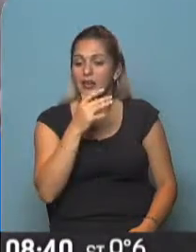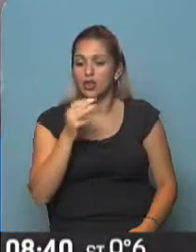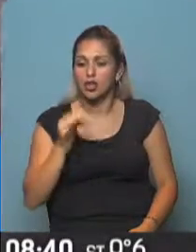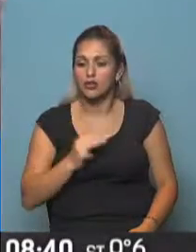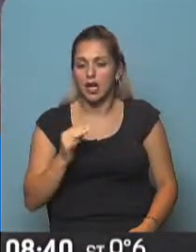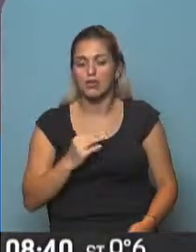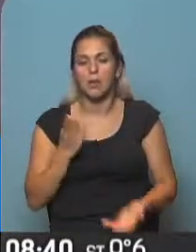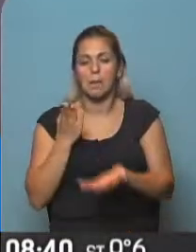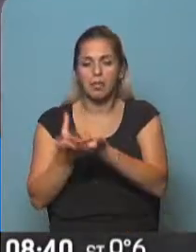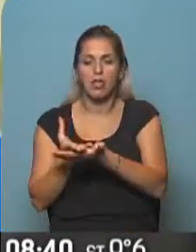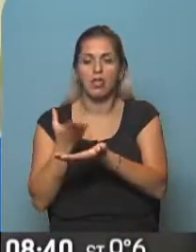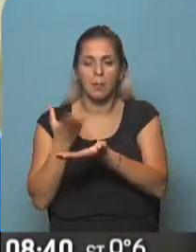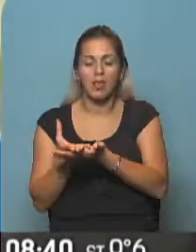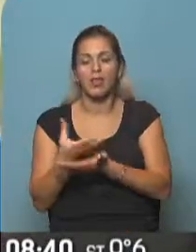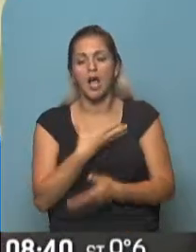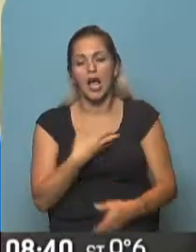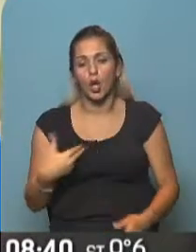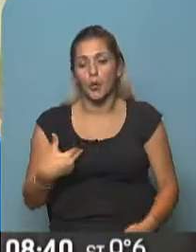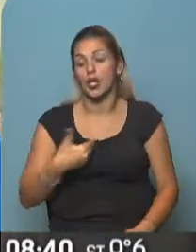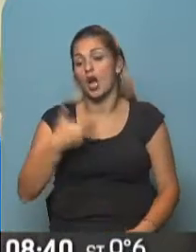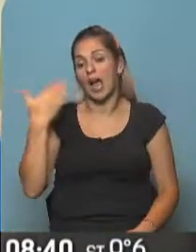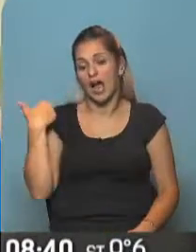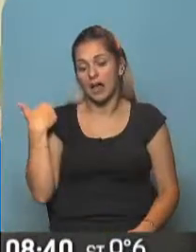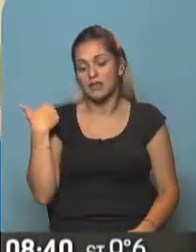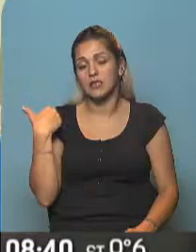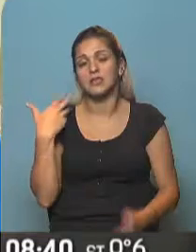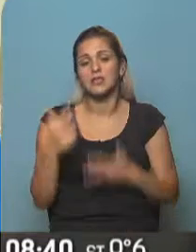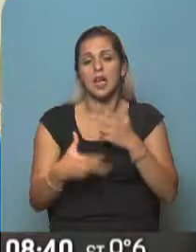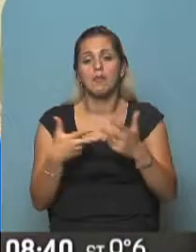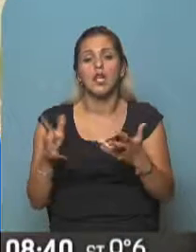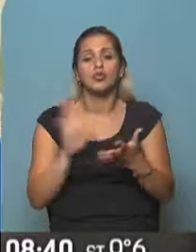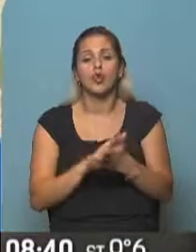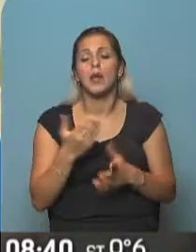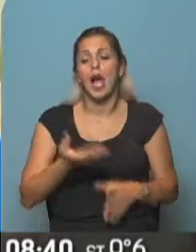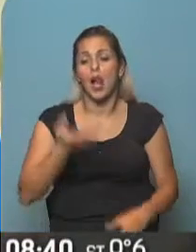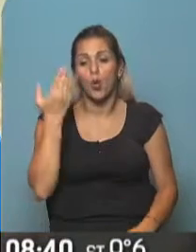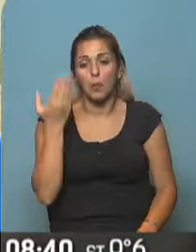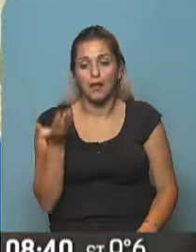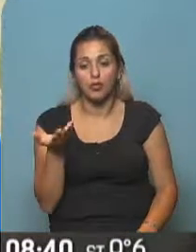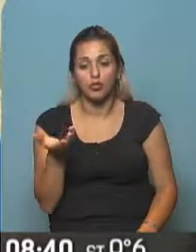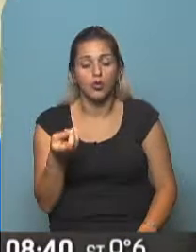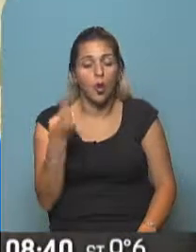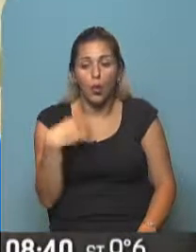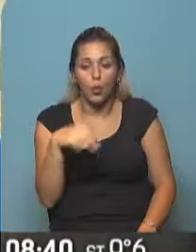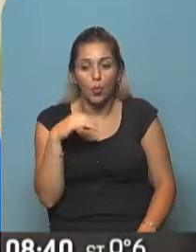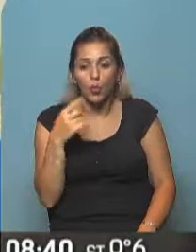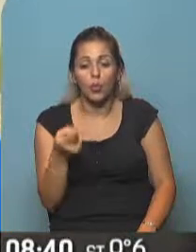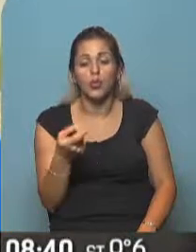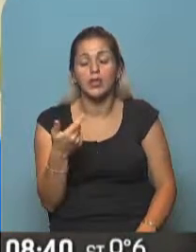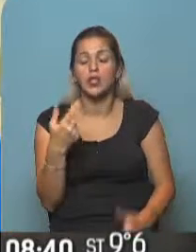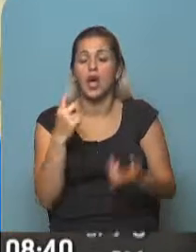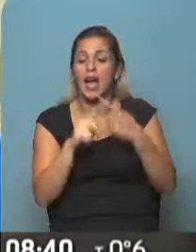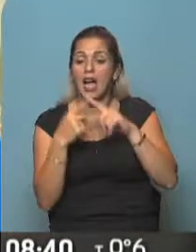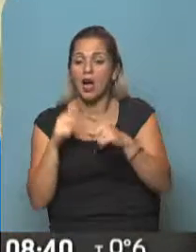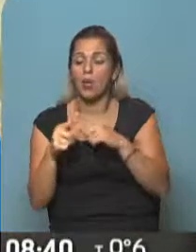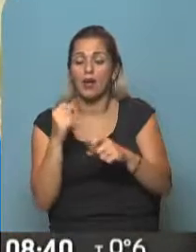veníamos pidiendo al gobierno anterior intervenir en las paritarias. Es el único de los 1.500 convenios